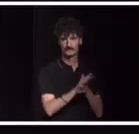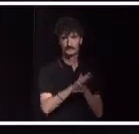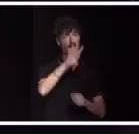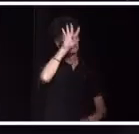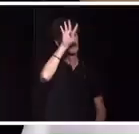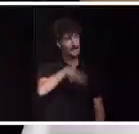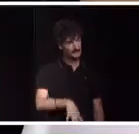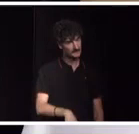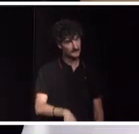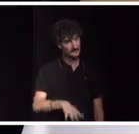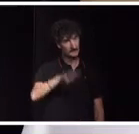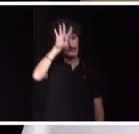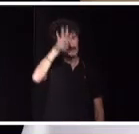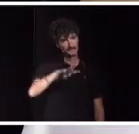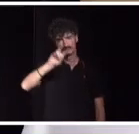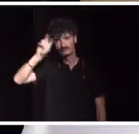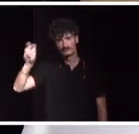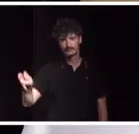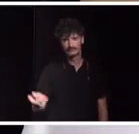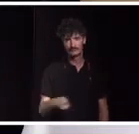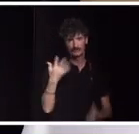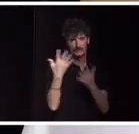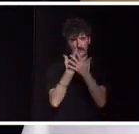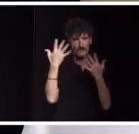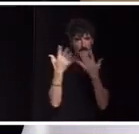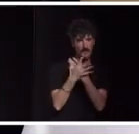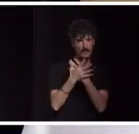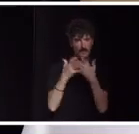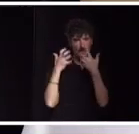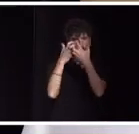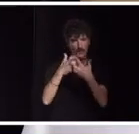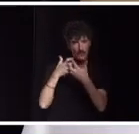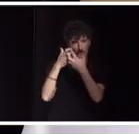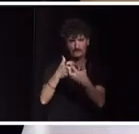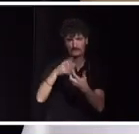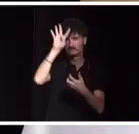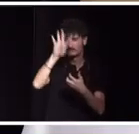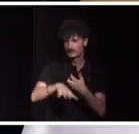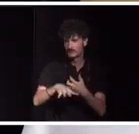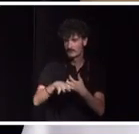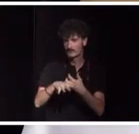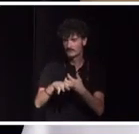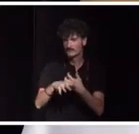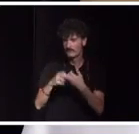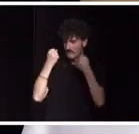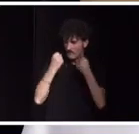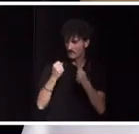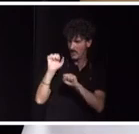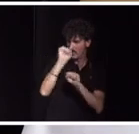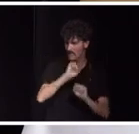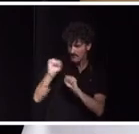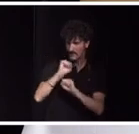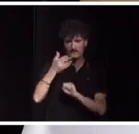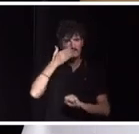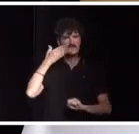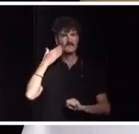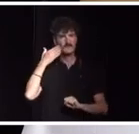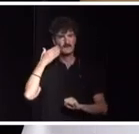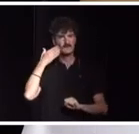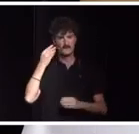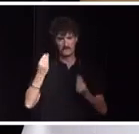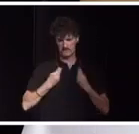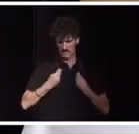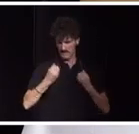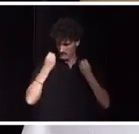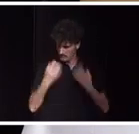Cataluña es diversa, plural, luchadora y firme en la defensa de una vida digna. Fue